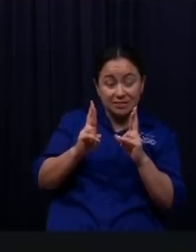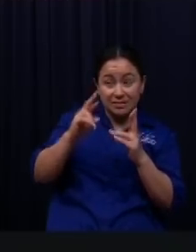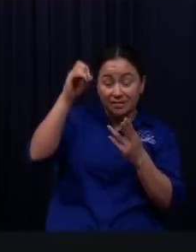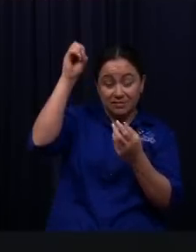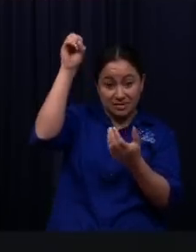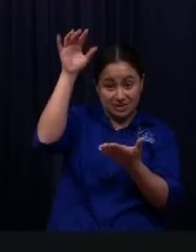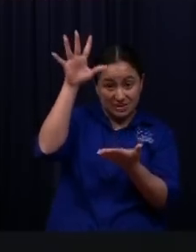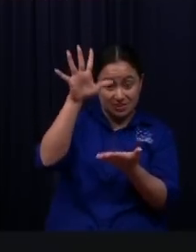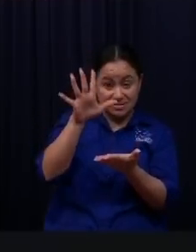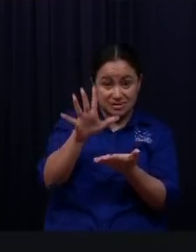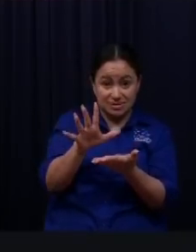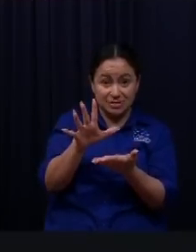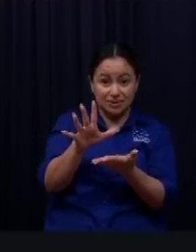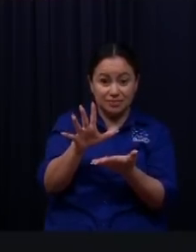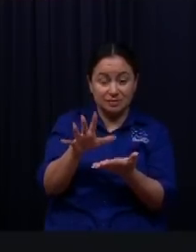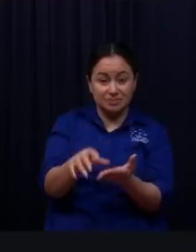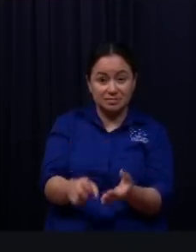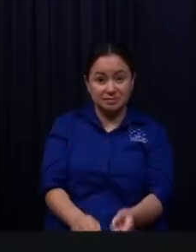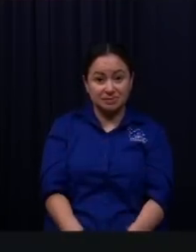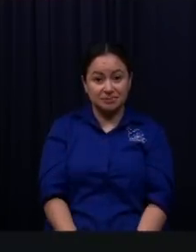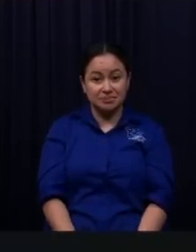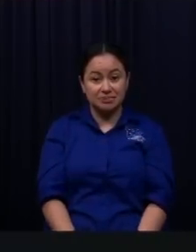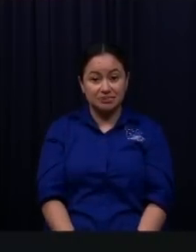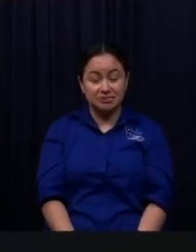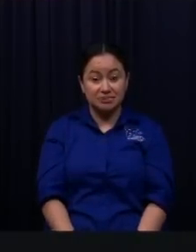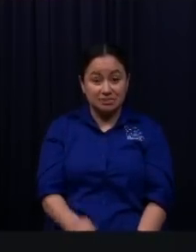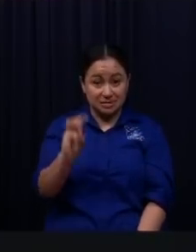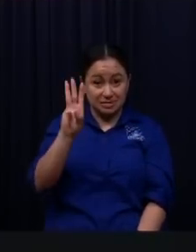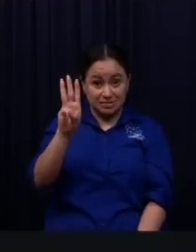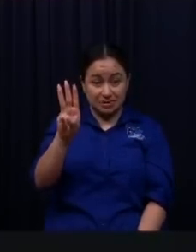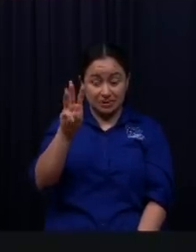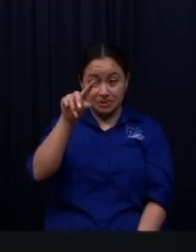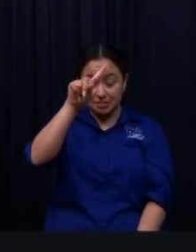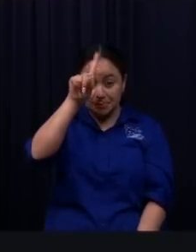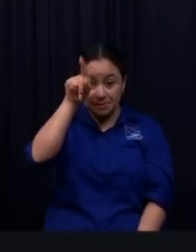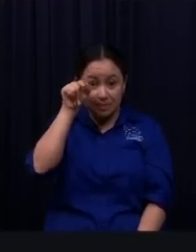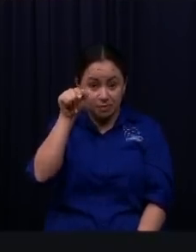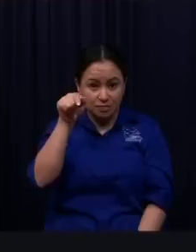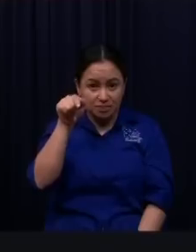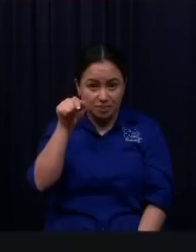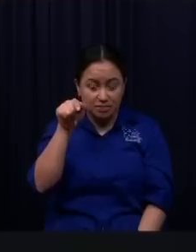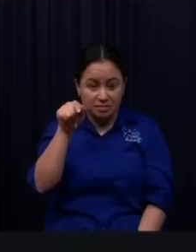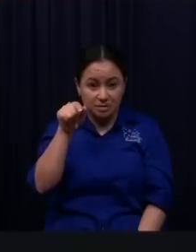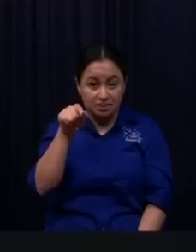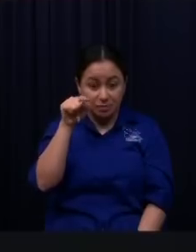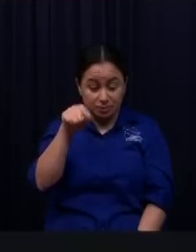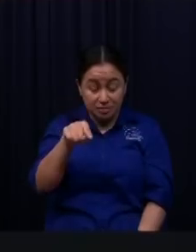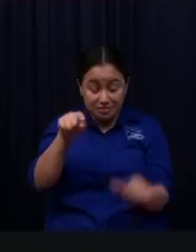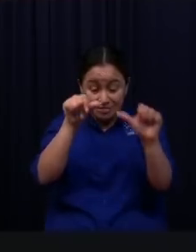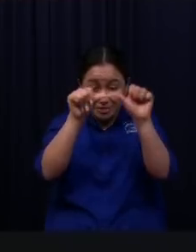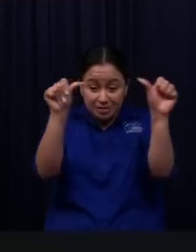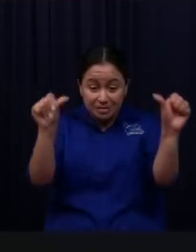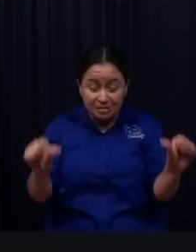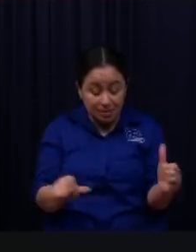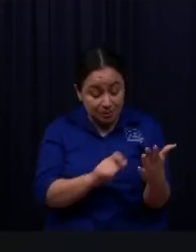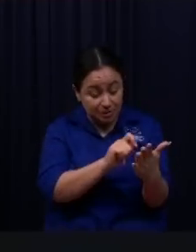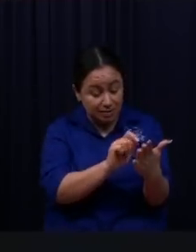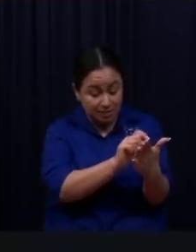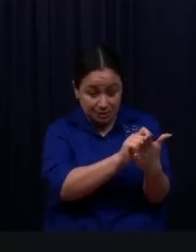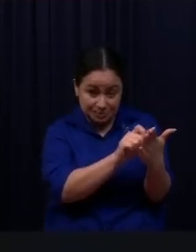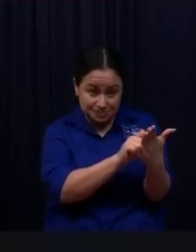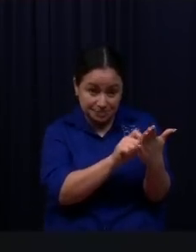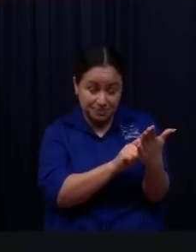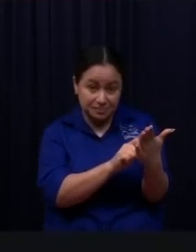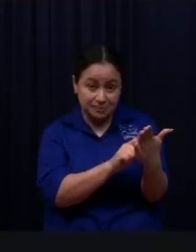por medio de su palabra. Entonces, estas tres preguntas. Con este altar descrito en Hebreos capítulo 13, versículo